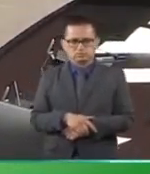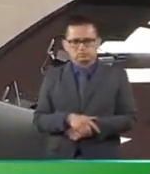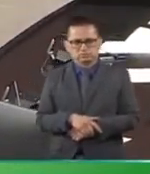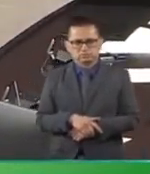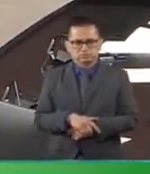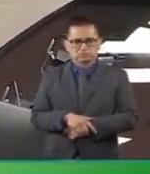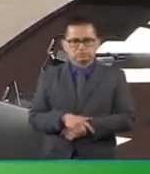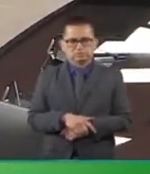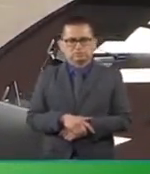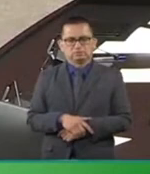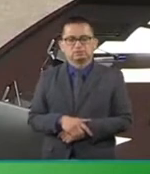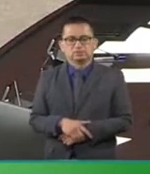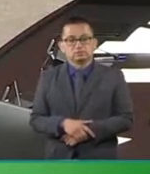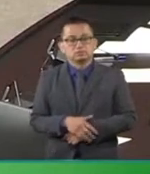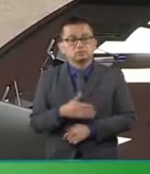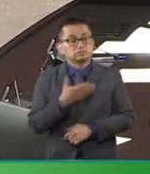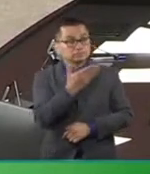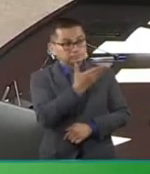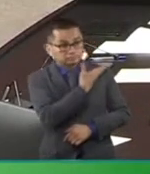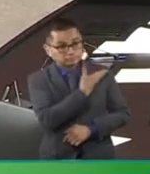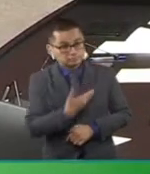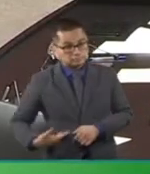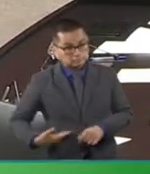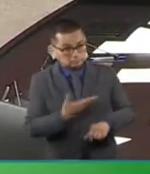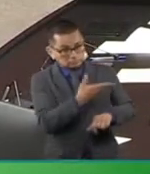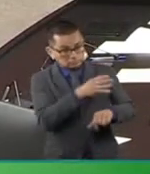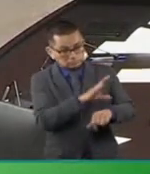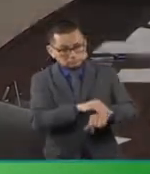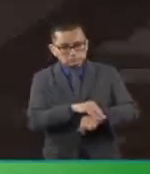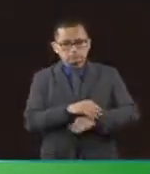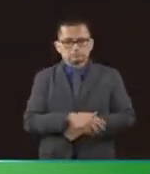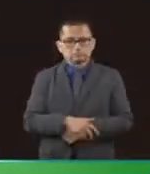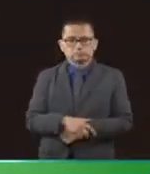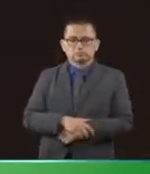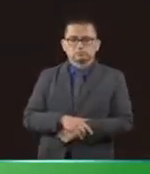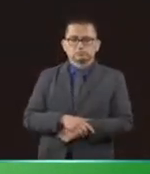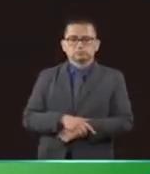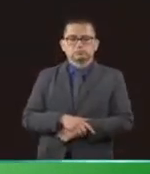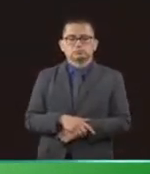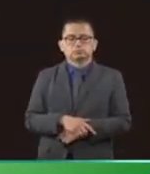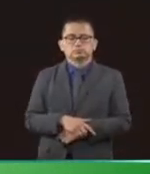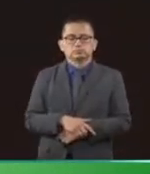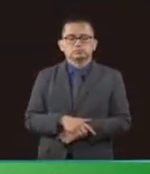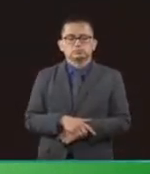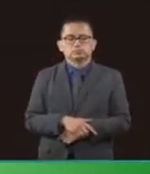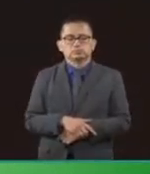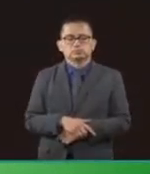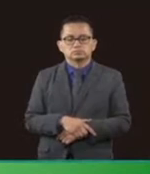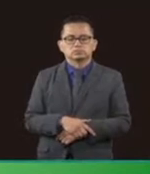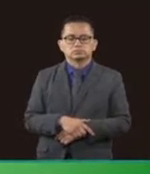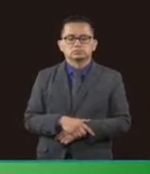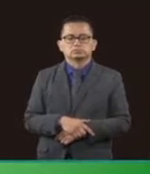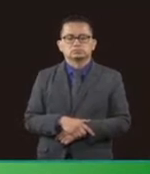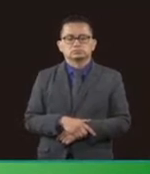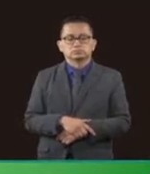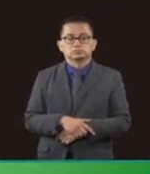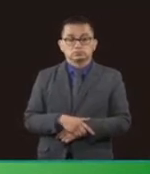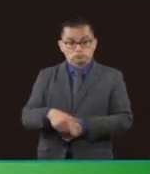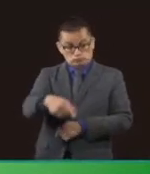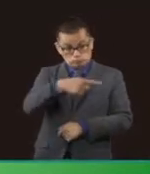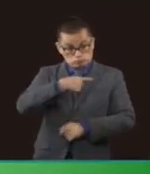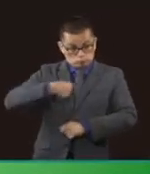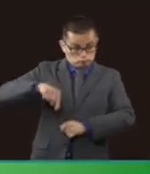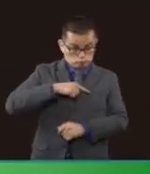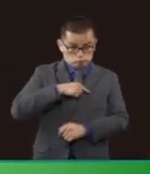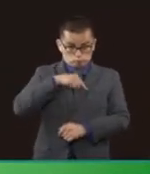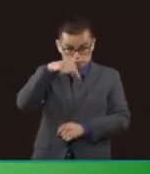con el permiso de la presidencia adelante todas y Todos aquí sabemos lo que se conmemora